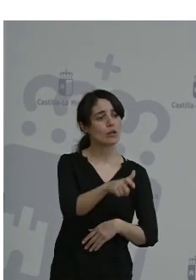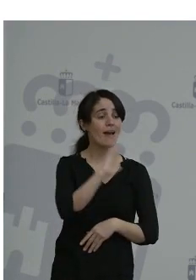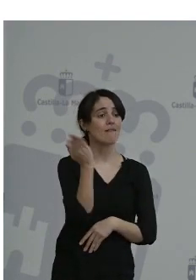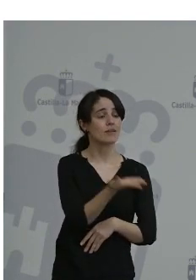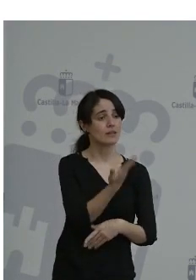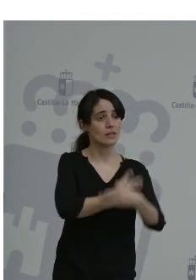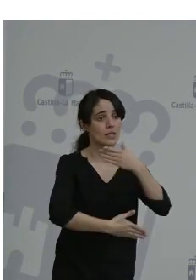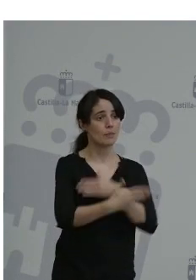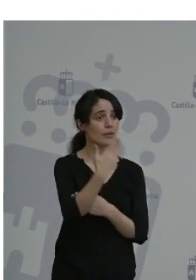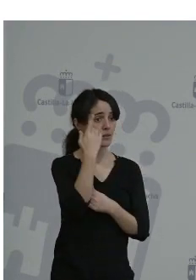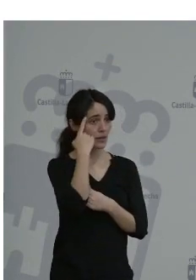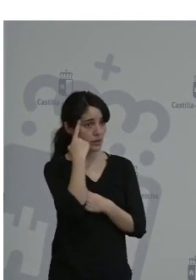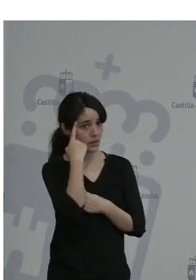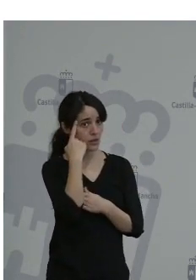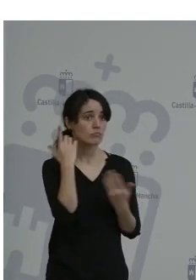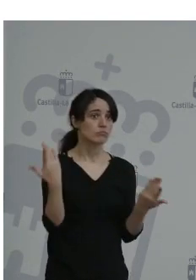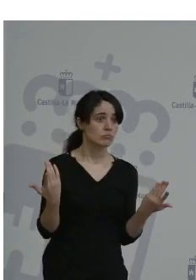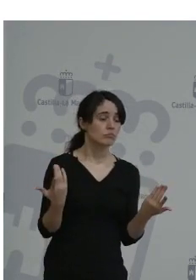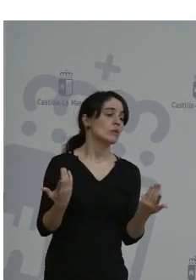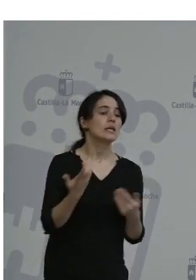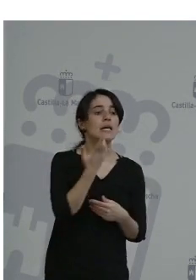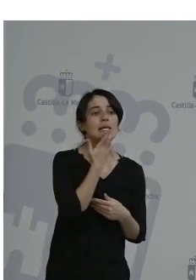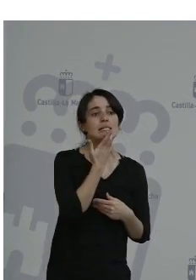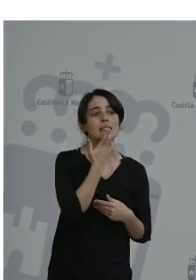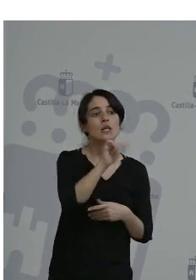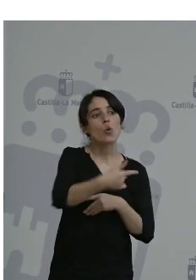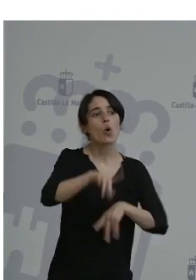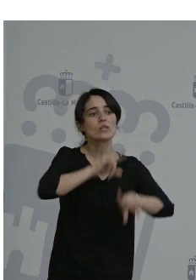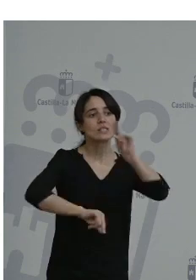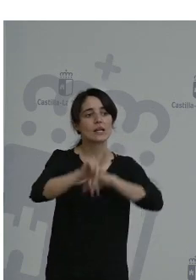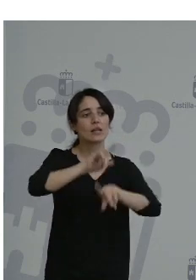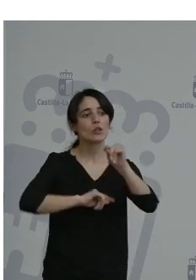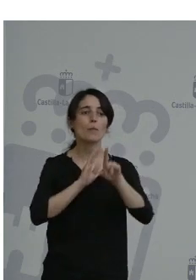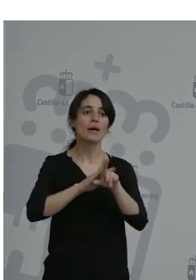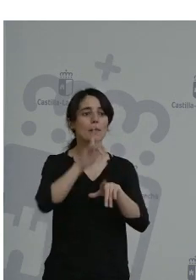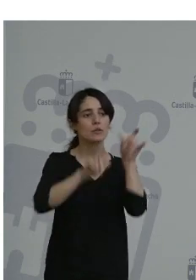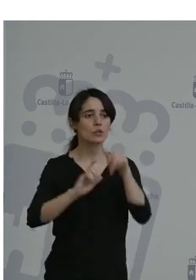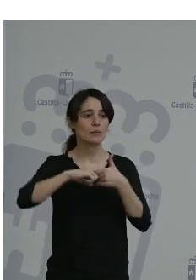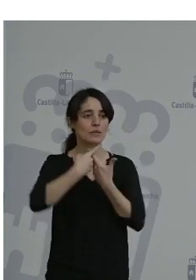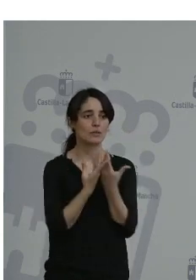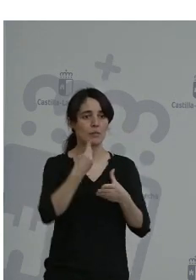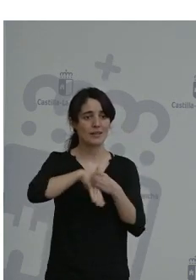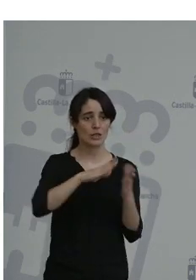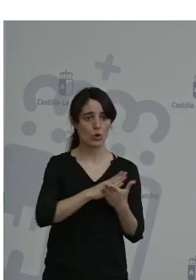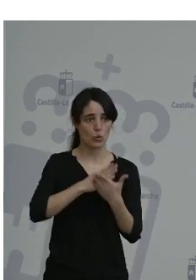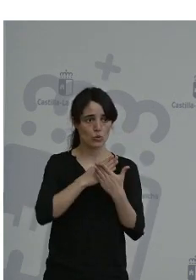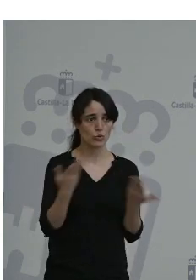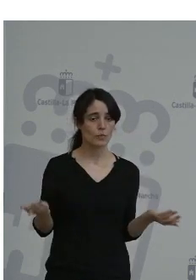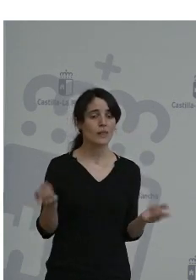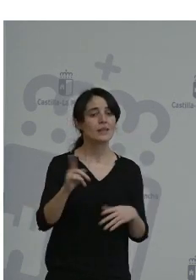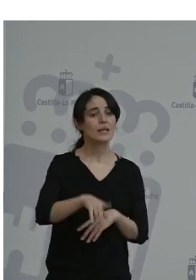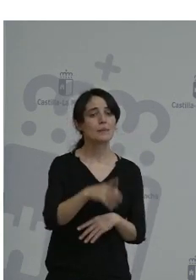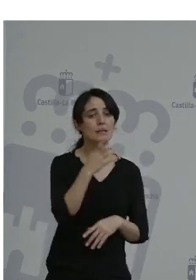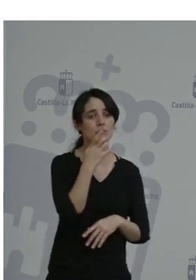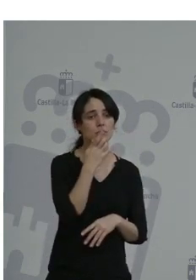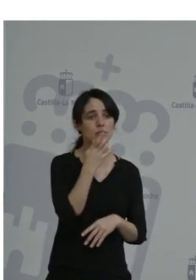es un mérito a tener en cuenta cuando se hace una selección para participantes en un curso también se contempla que se